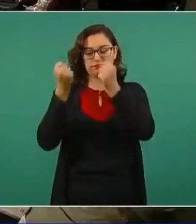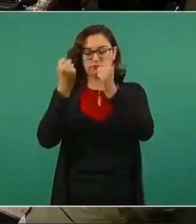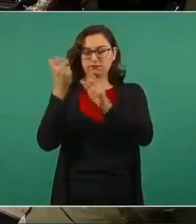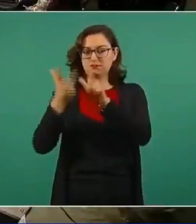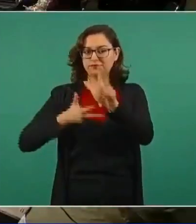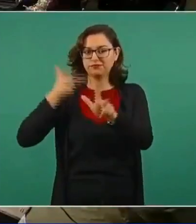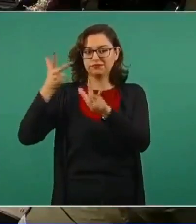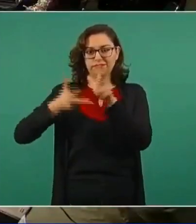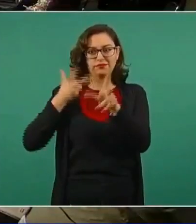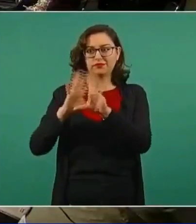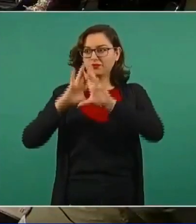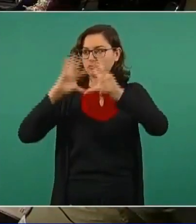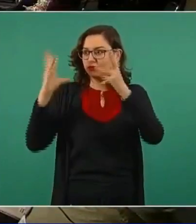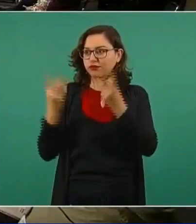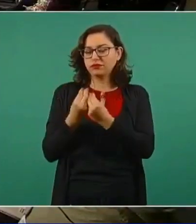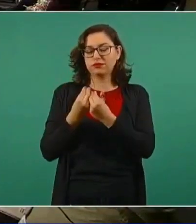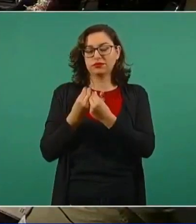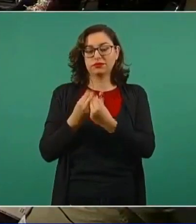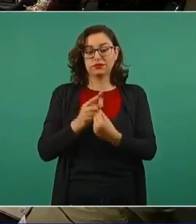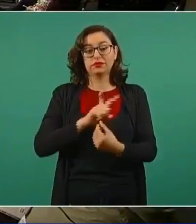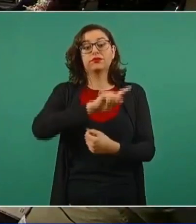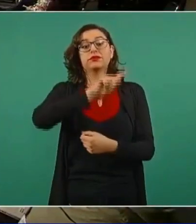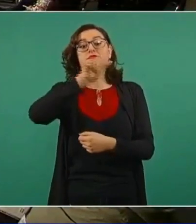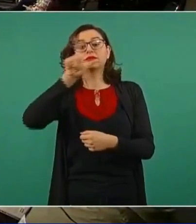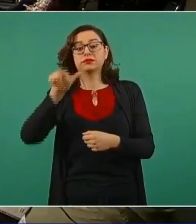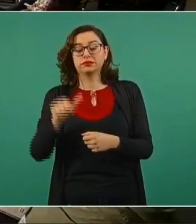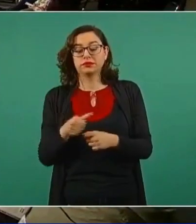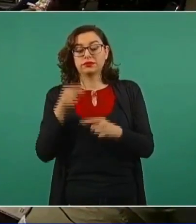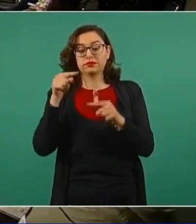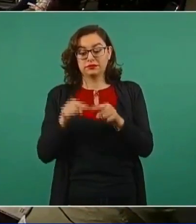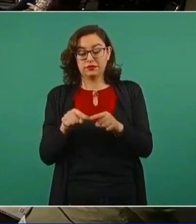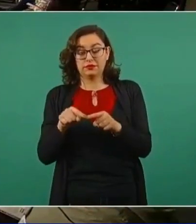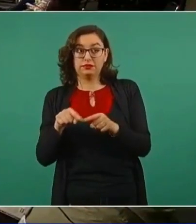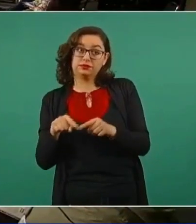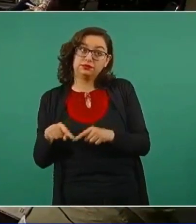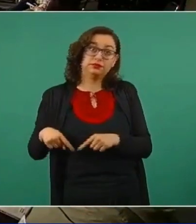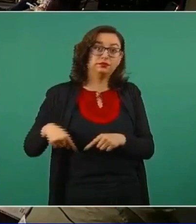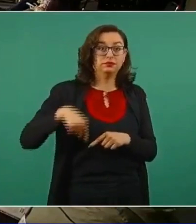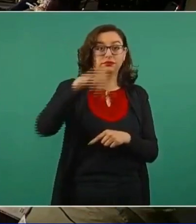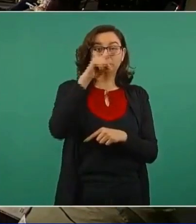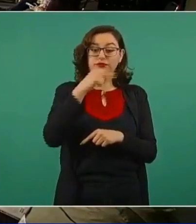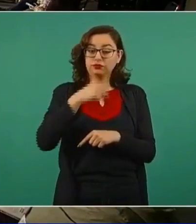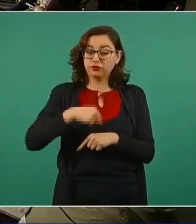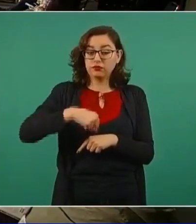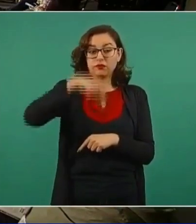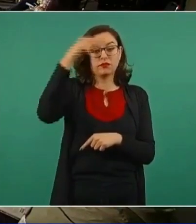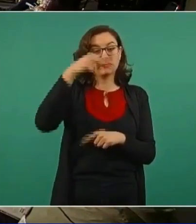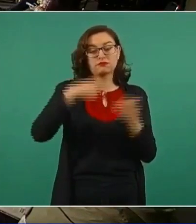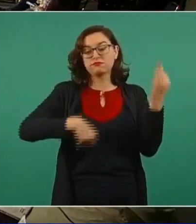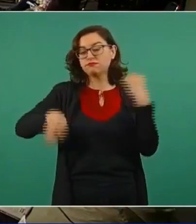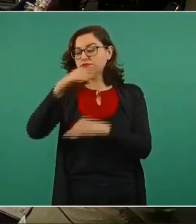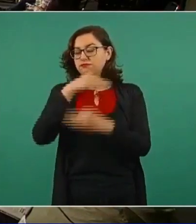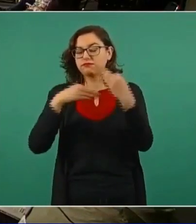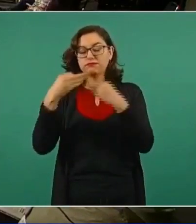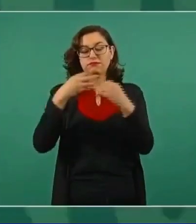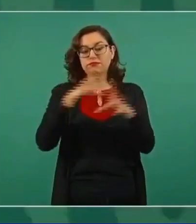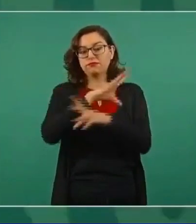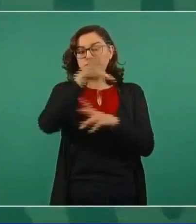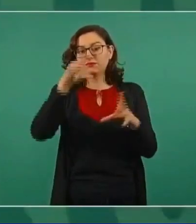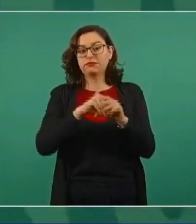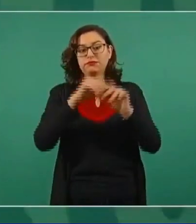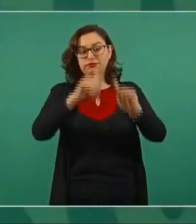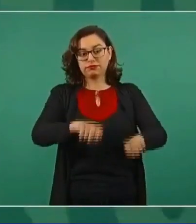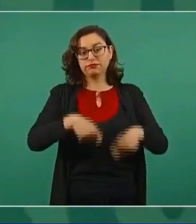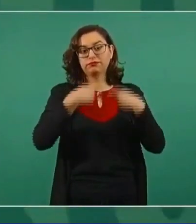Y luego, del Istmo hacia el norte, está todo concesionado a